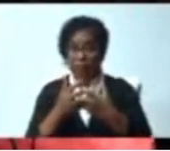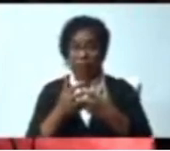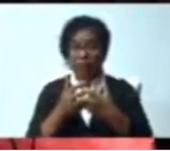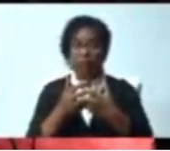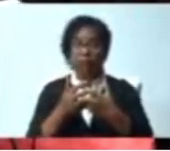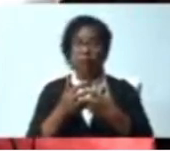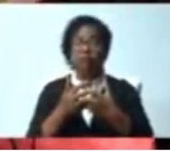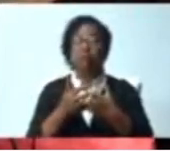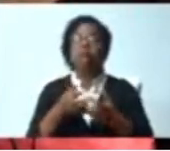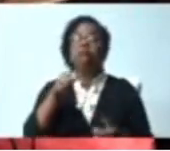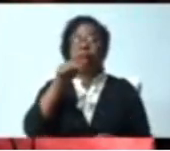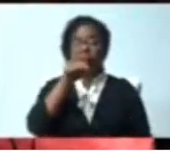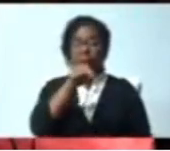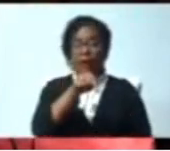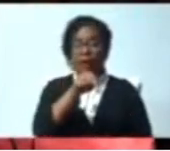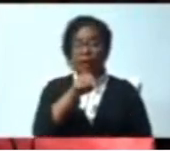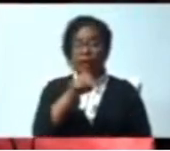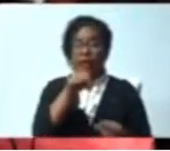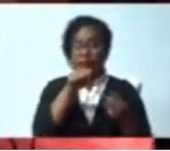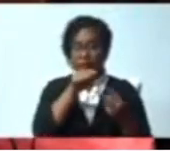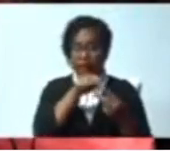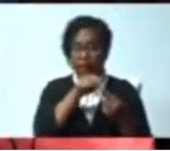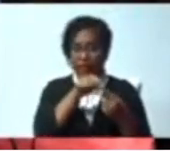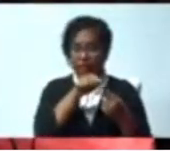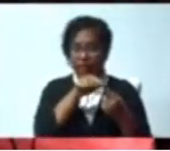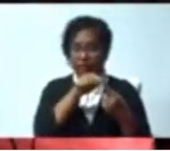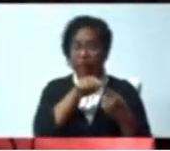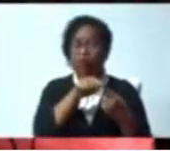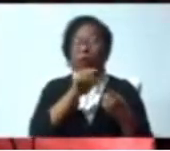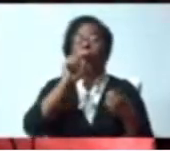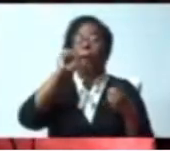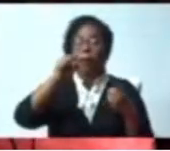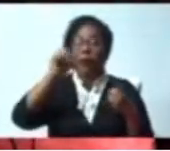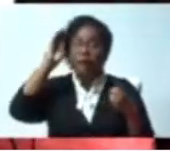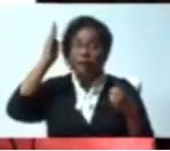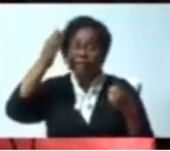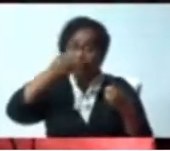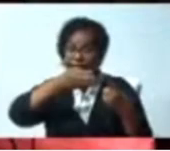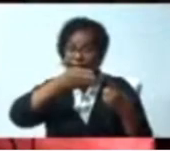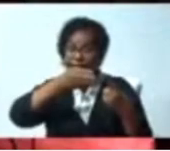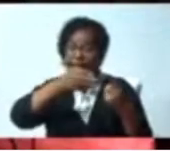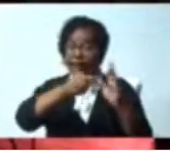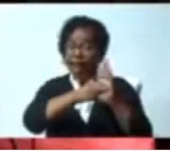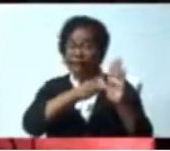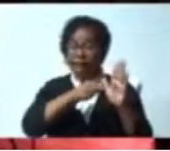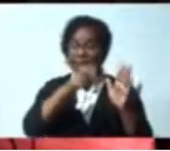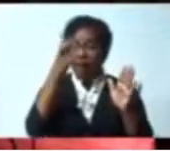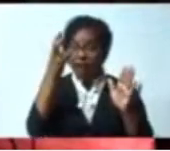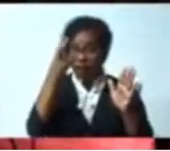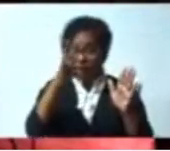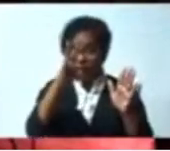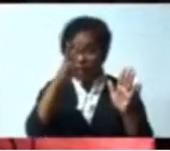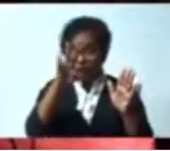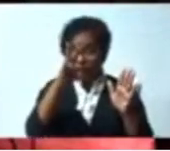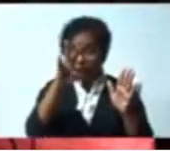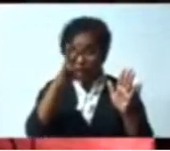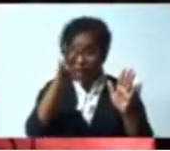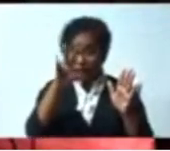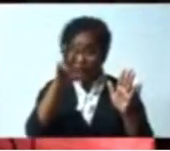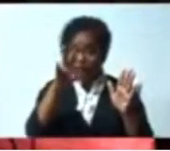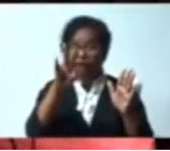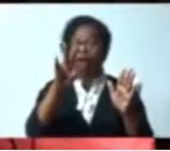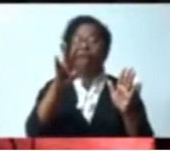modificación, a que tome este artículo en cuenta. Es el artículo 17. Y en caso de que se